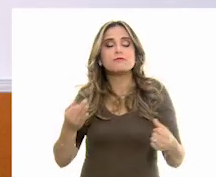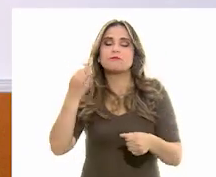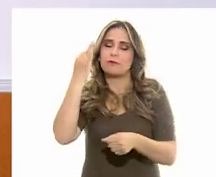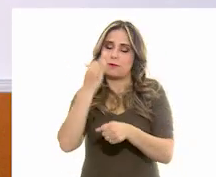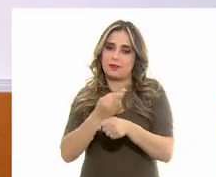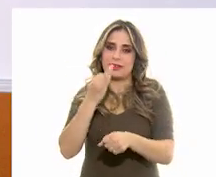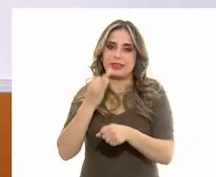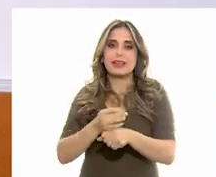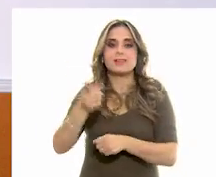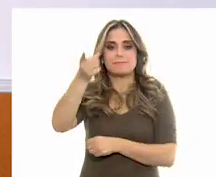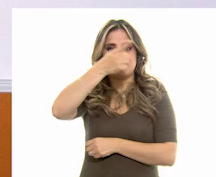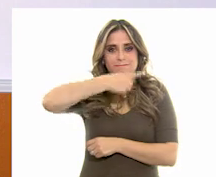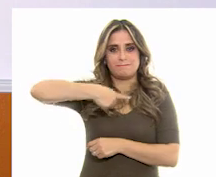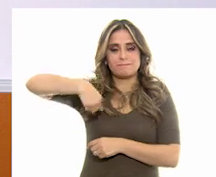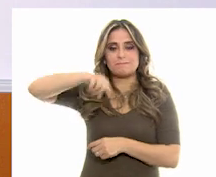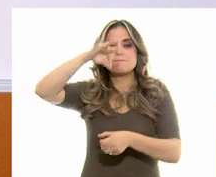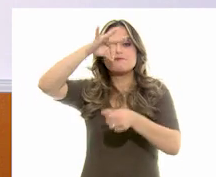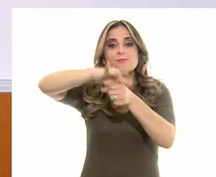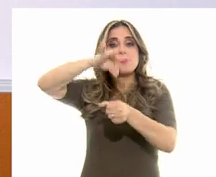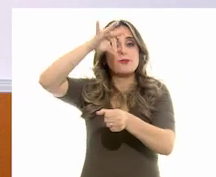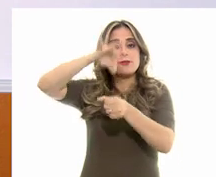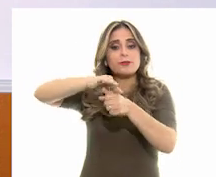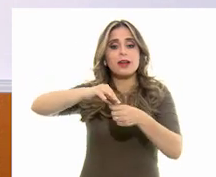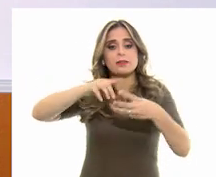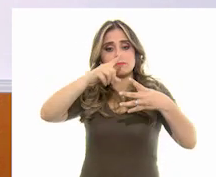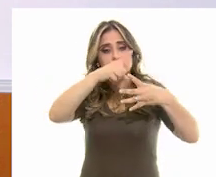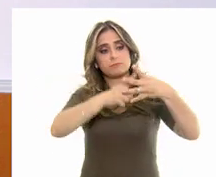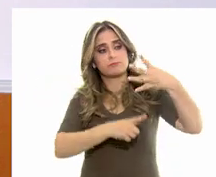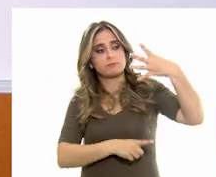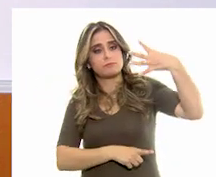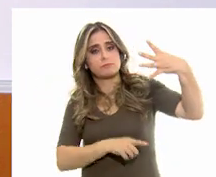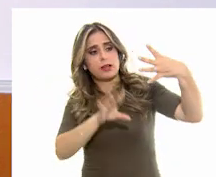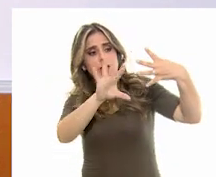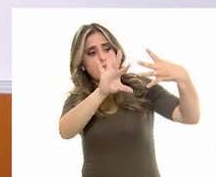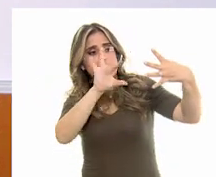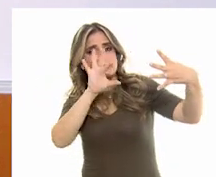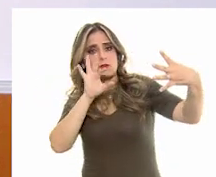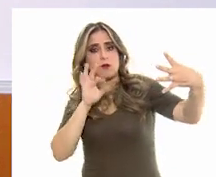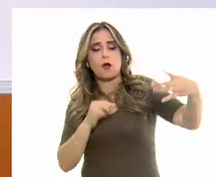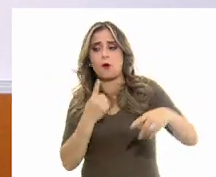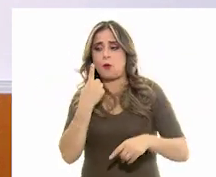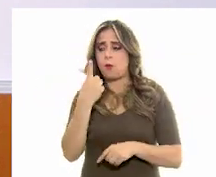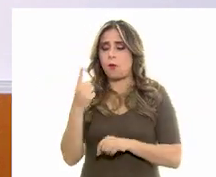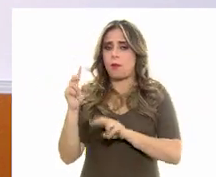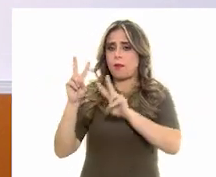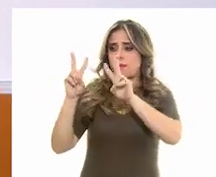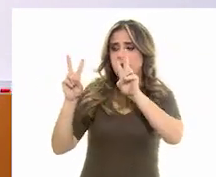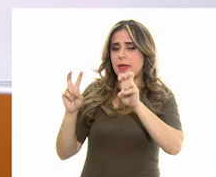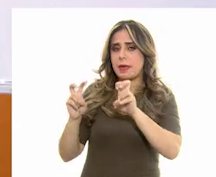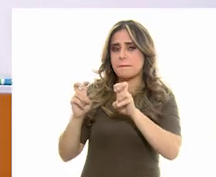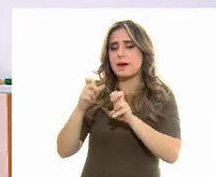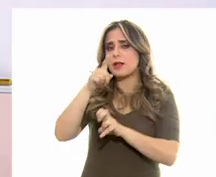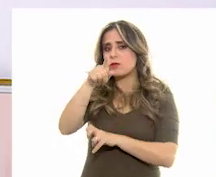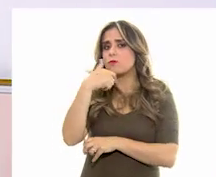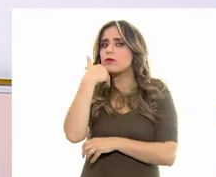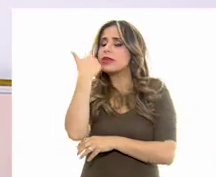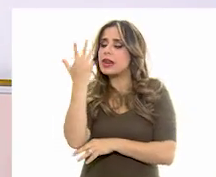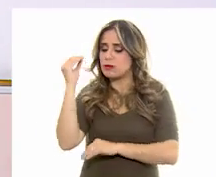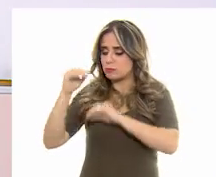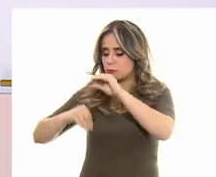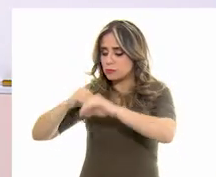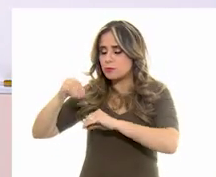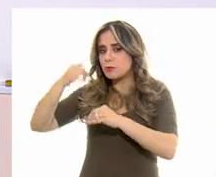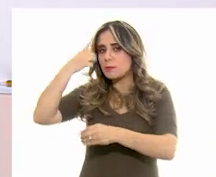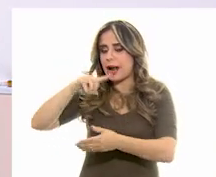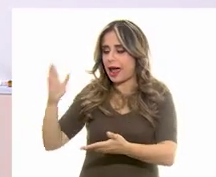votar. Ah, muy bien. ¿Por cuál de estos títulos quedaría para nuestro